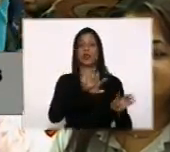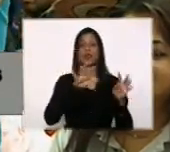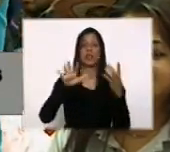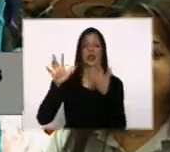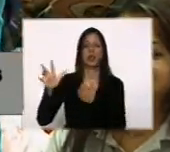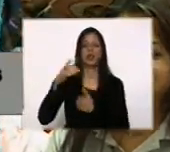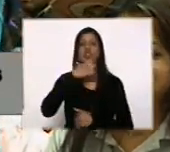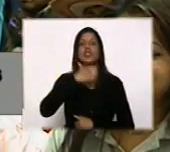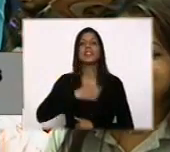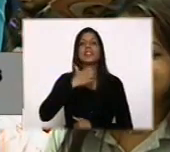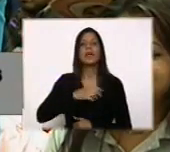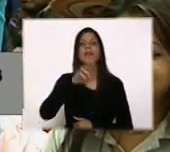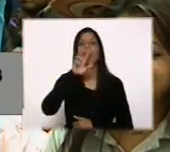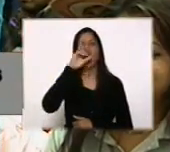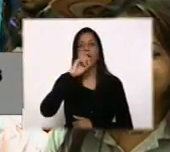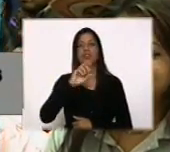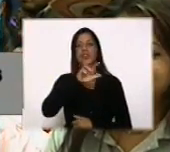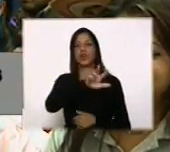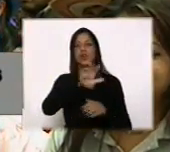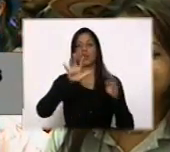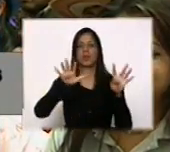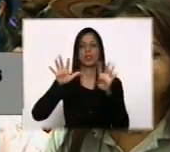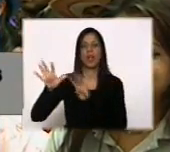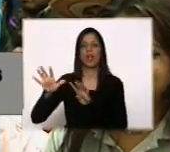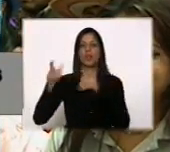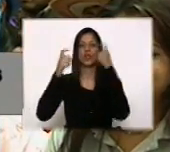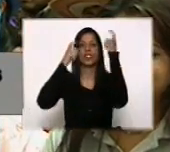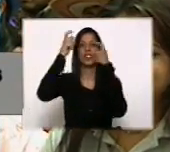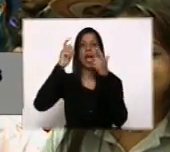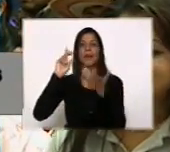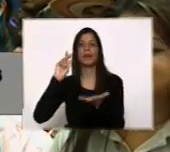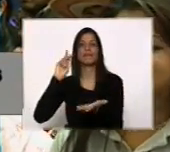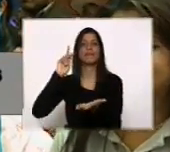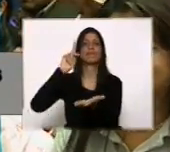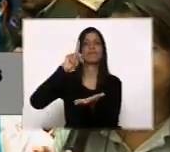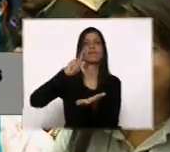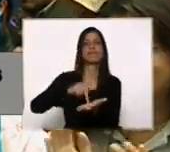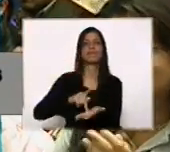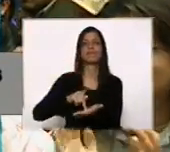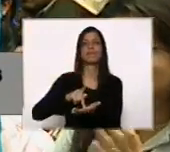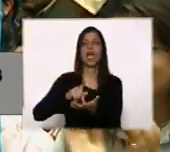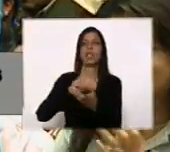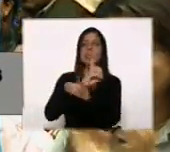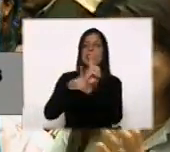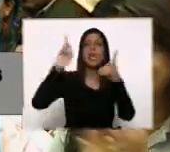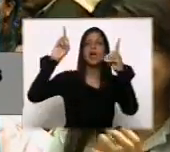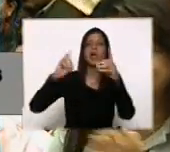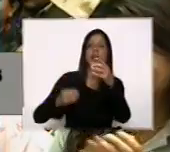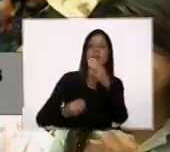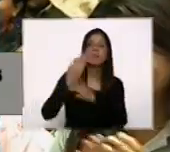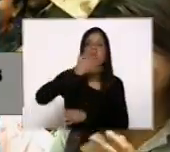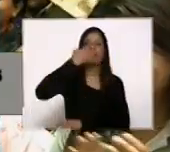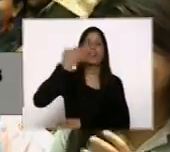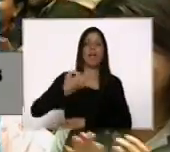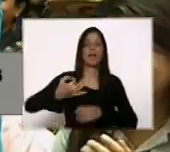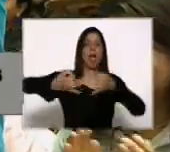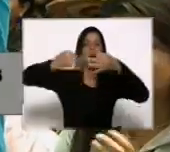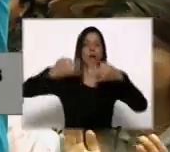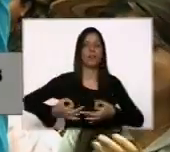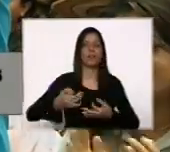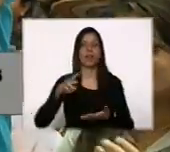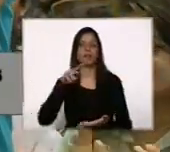98 llegó el Tribilín de Sabaneta y comenzó a construir una democracia libre,